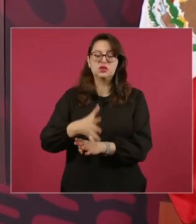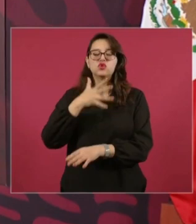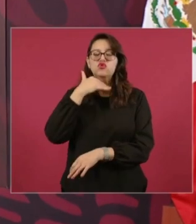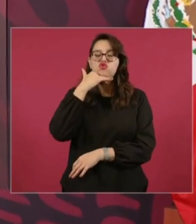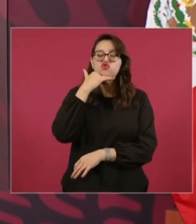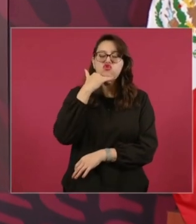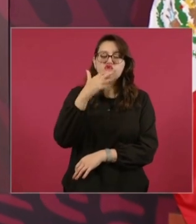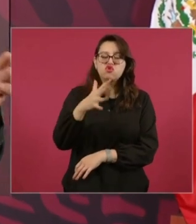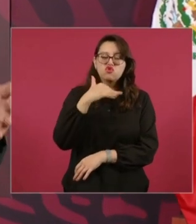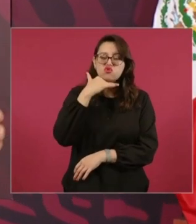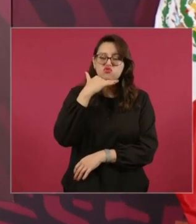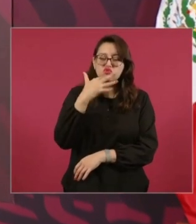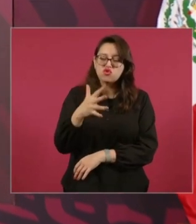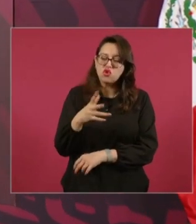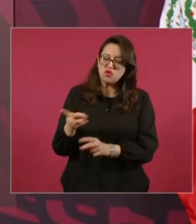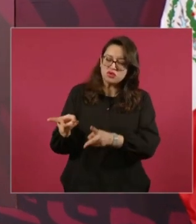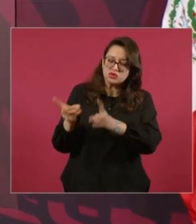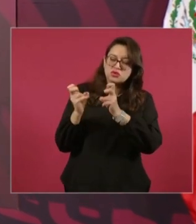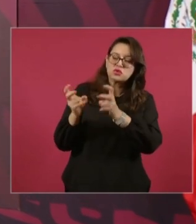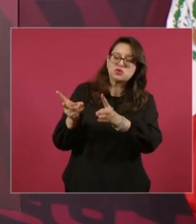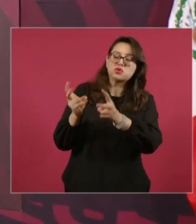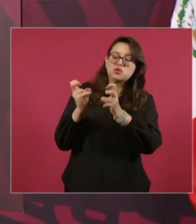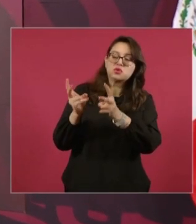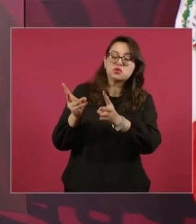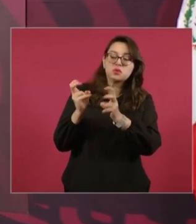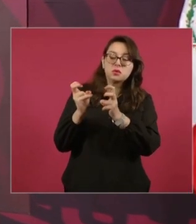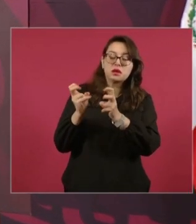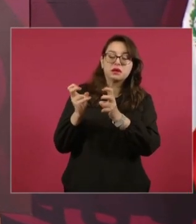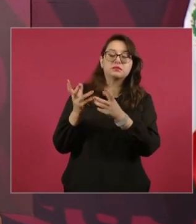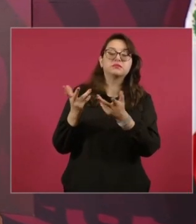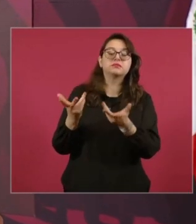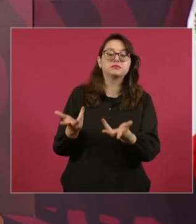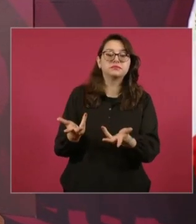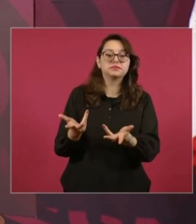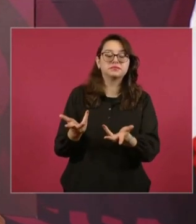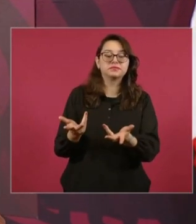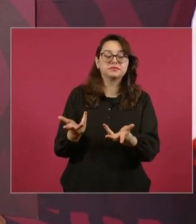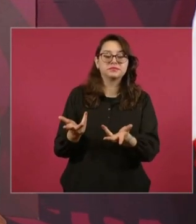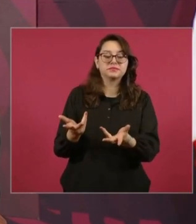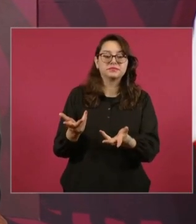habían, o existen todavía, 6 refinerías: